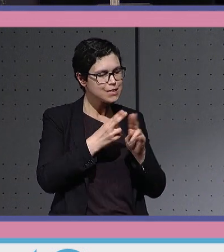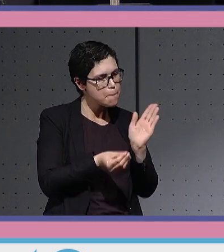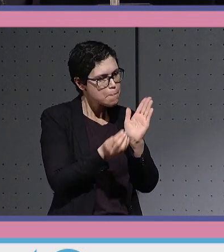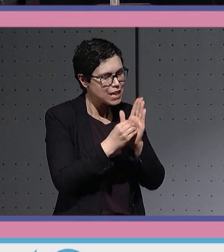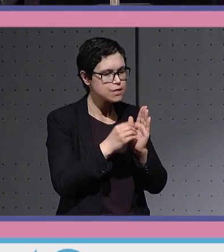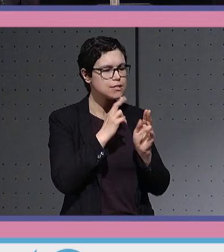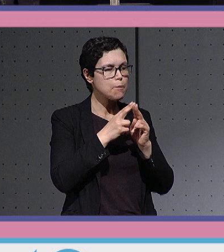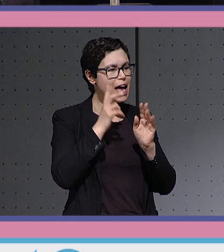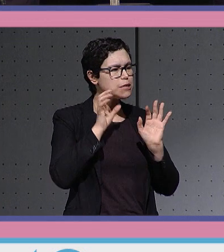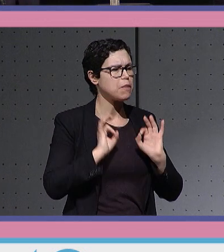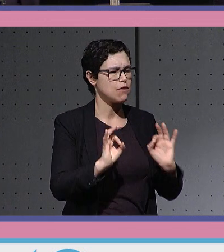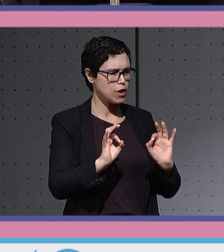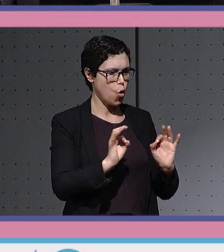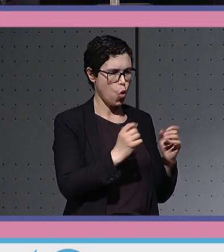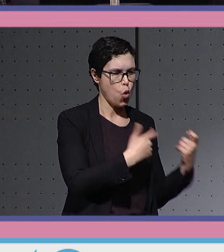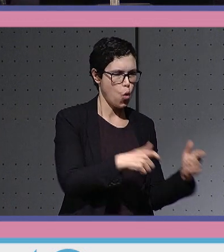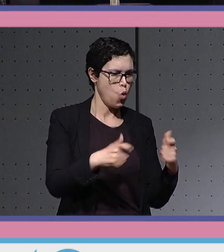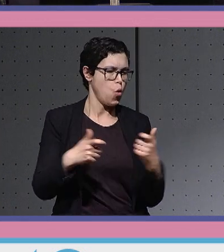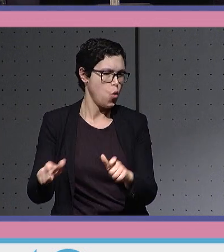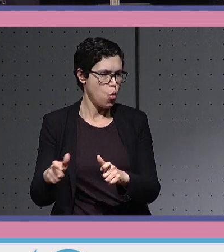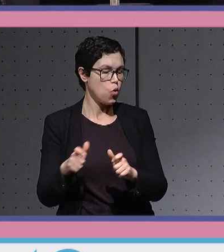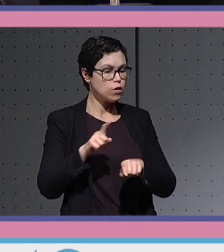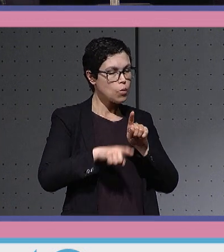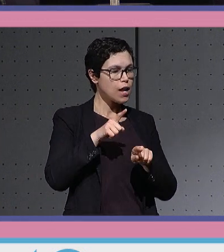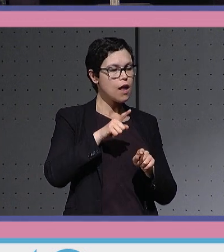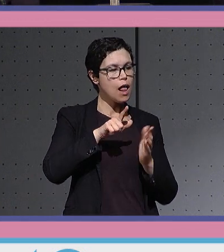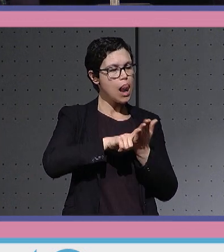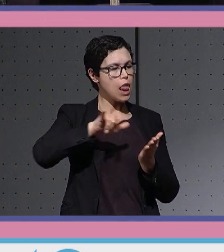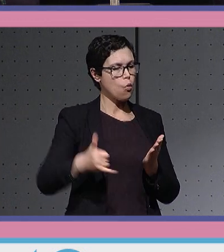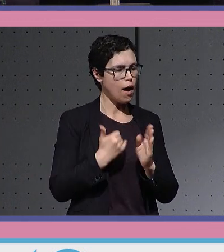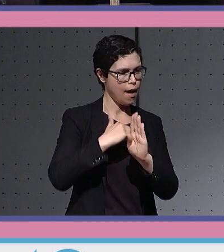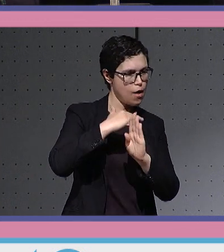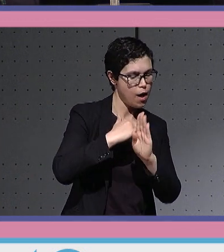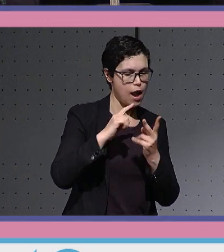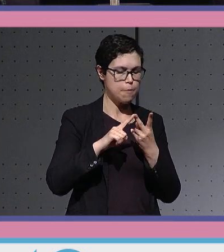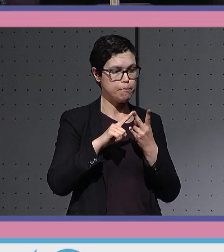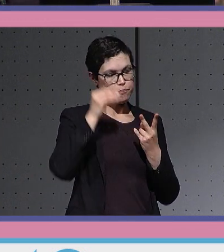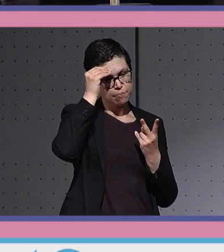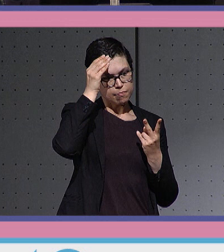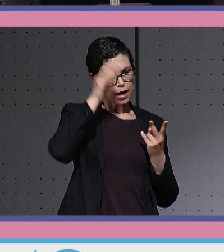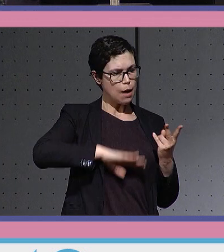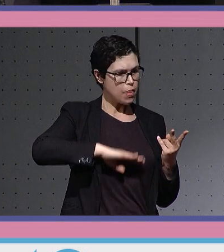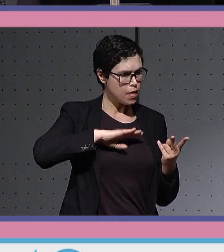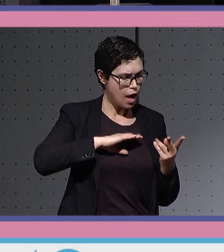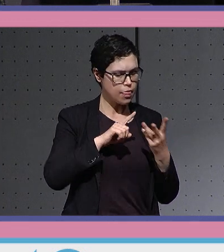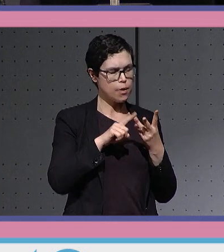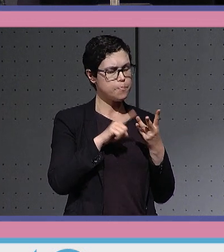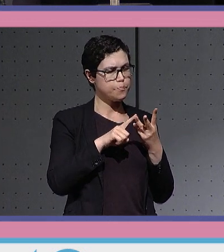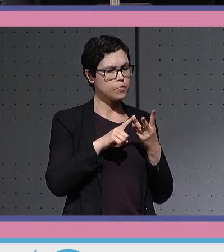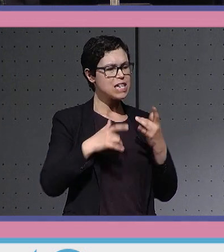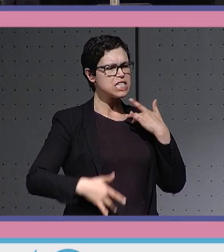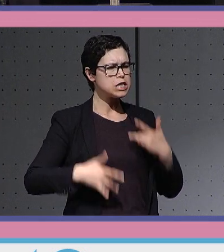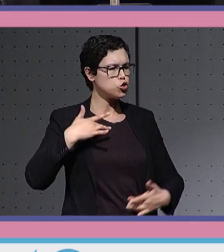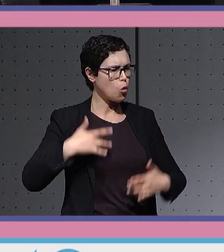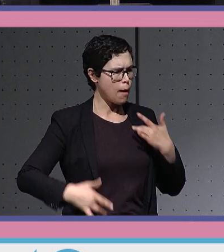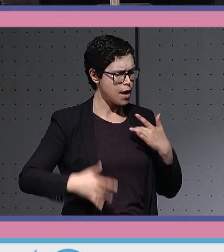los especificadores pues son que tenemos que aludir a su nivel de lenguaje, a su nivel de capacidad intelectual, al nivel de severidad de los síntomas